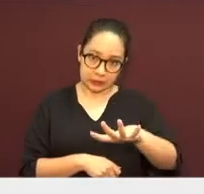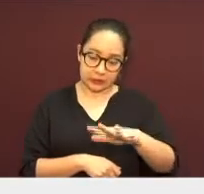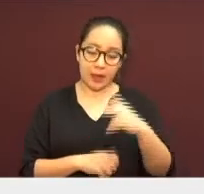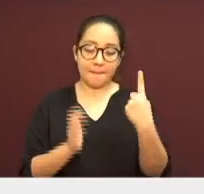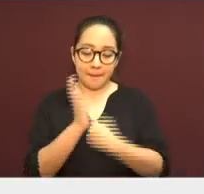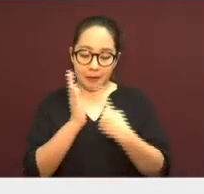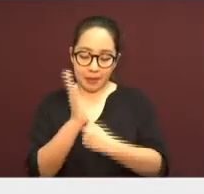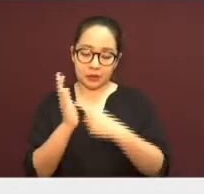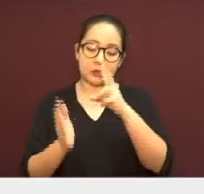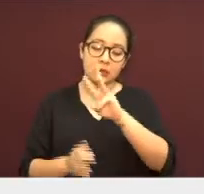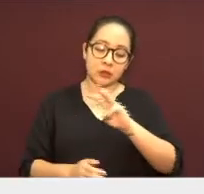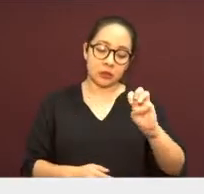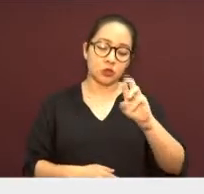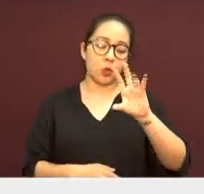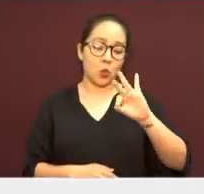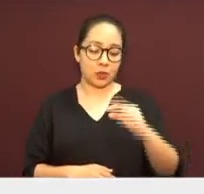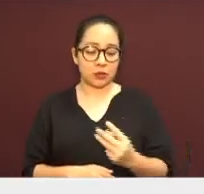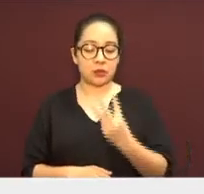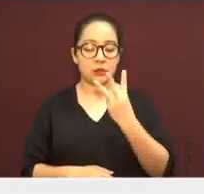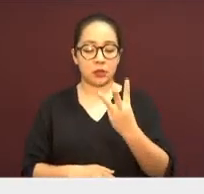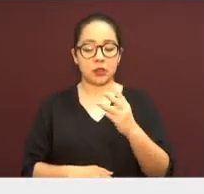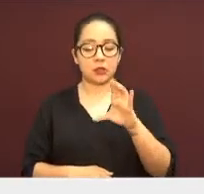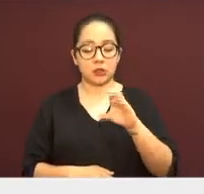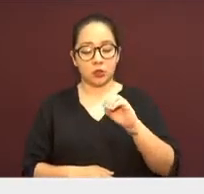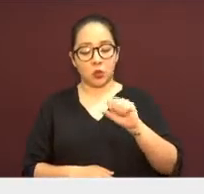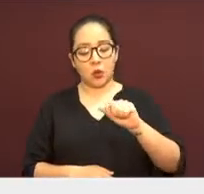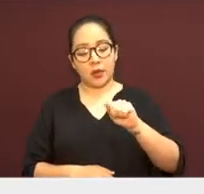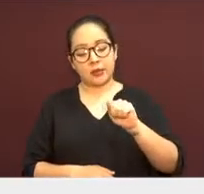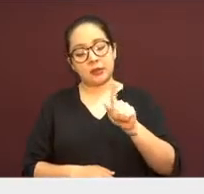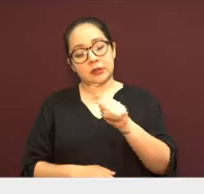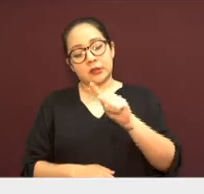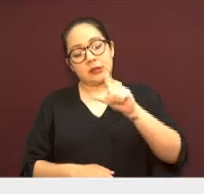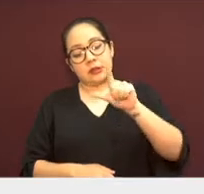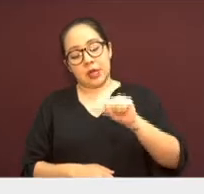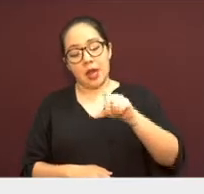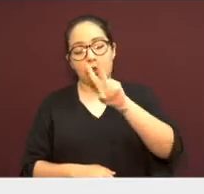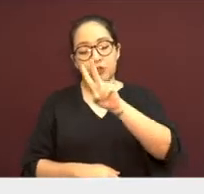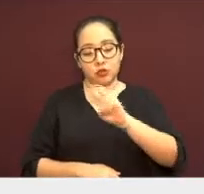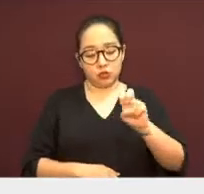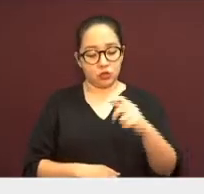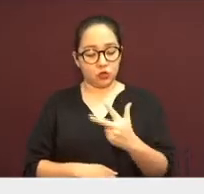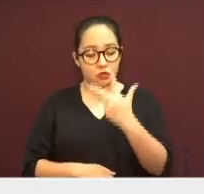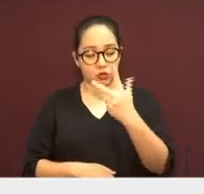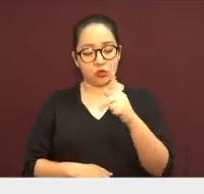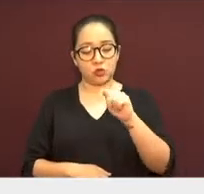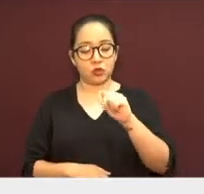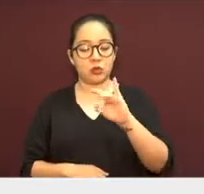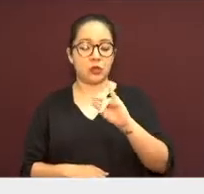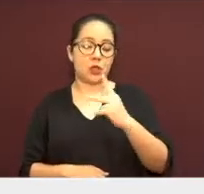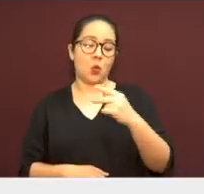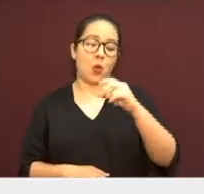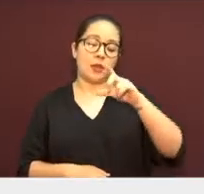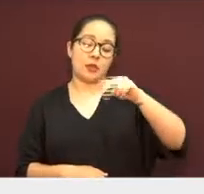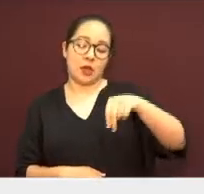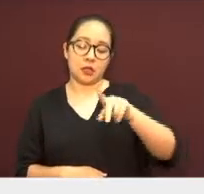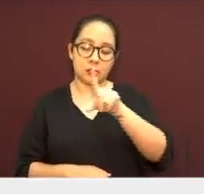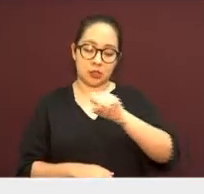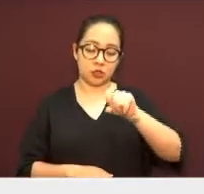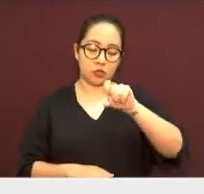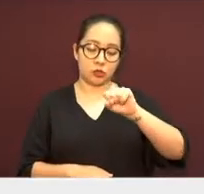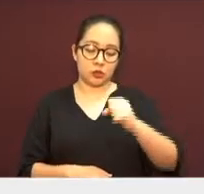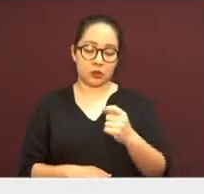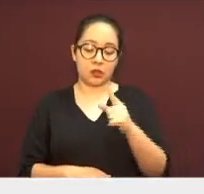con 343 simple 208 tihuatlán 174